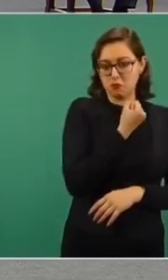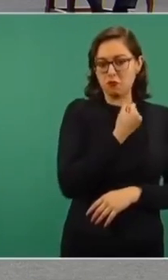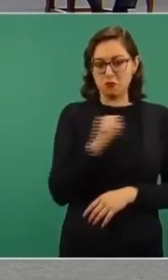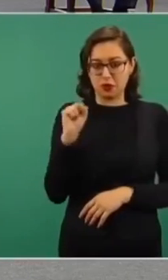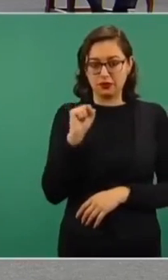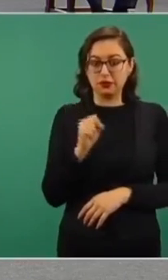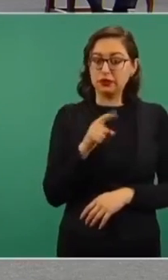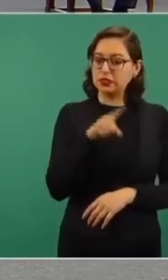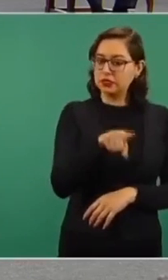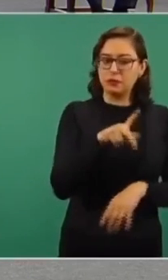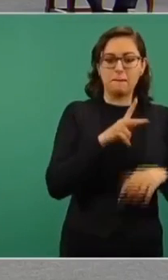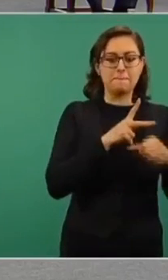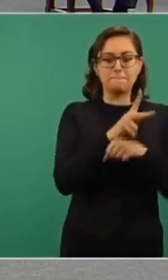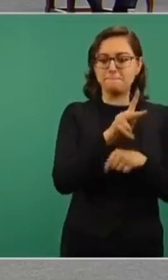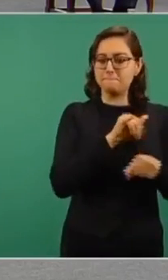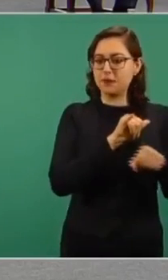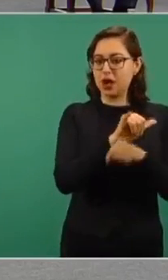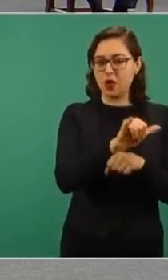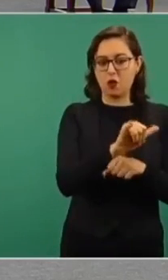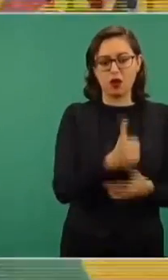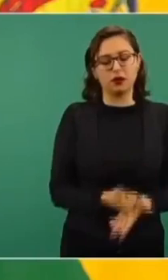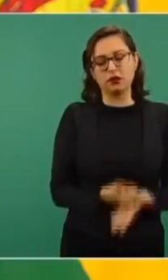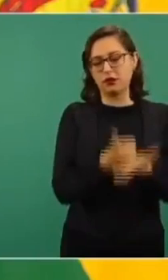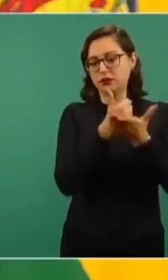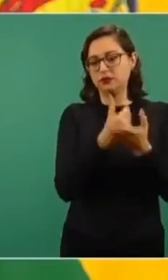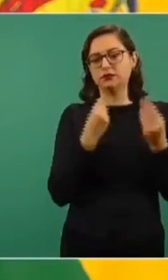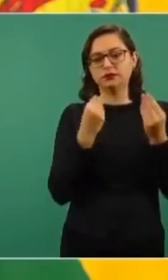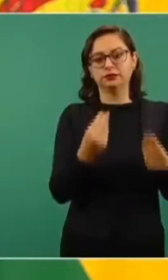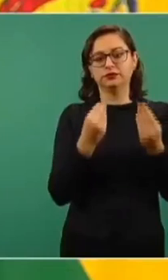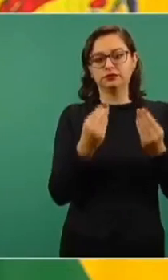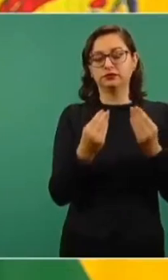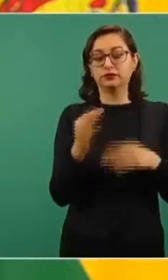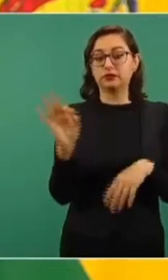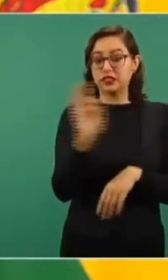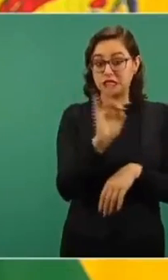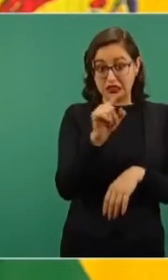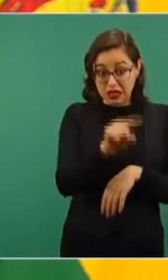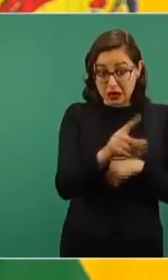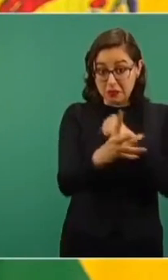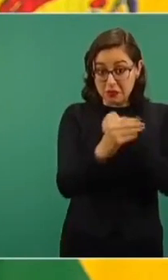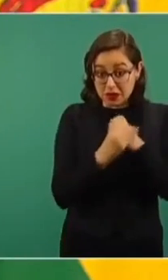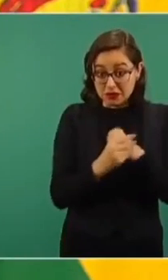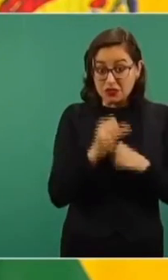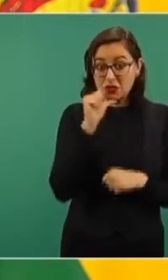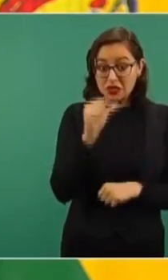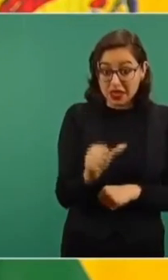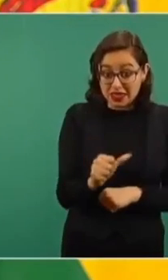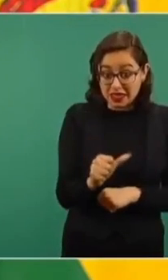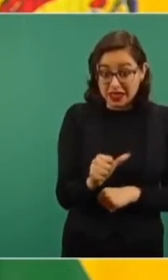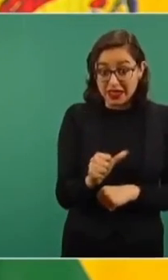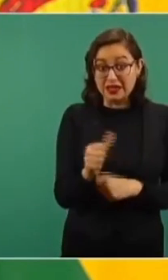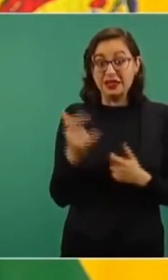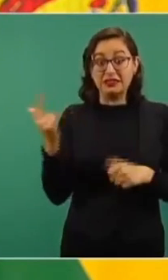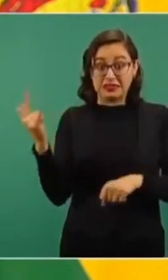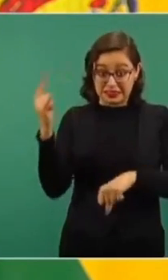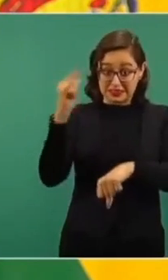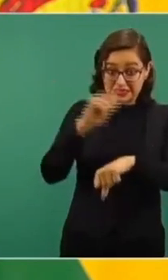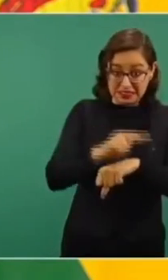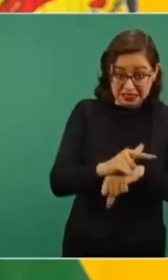clave porque si no hubiésemos tenido su autorización ya en la madrugada para llegar al aeropuerto y